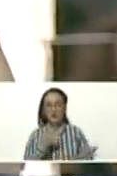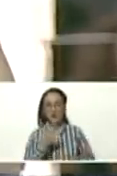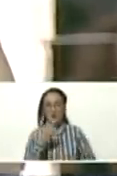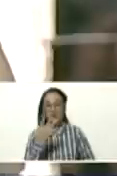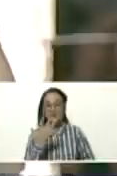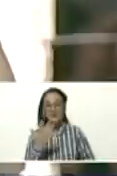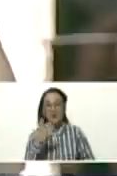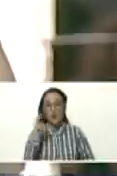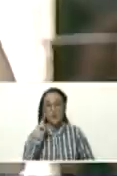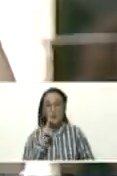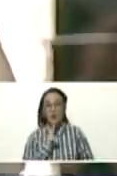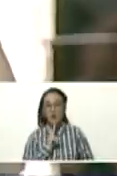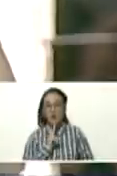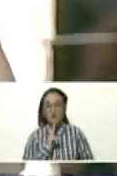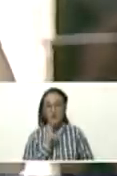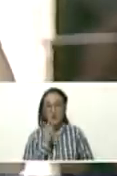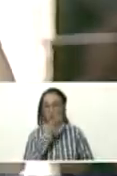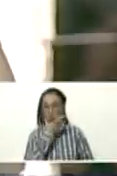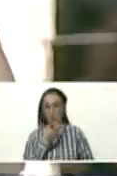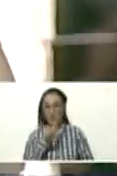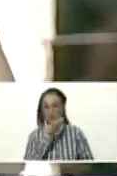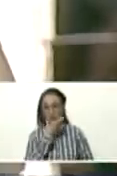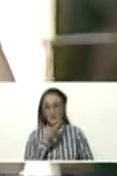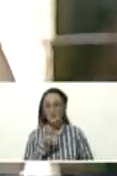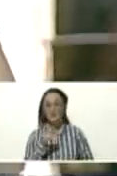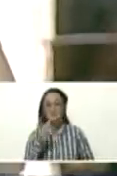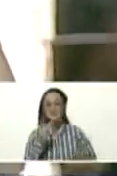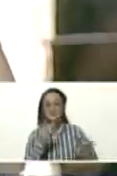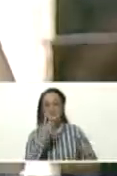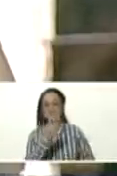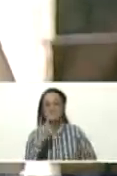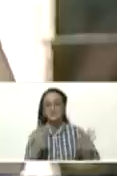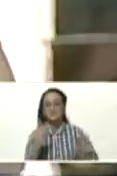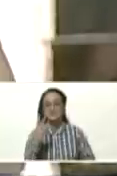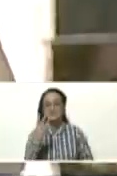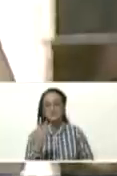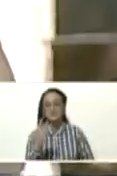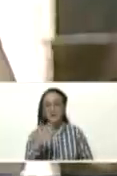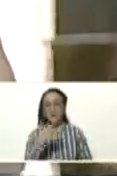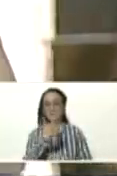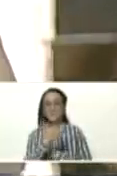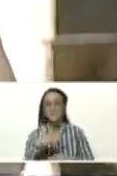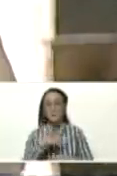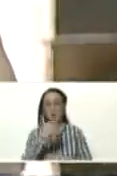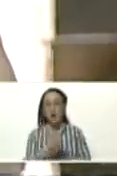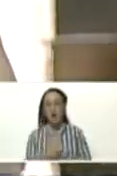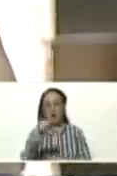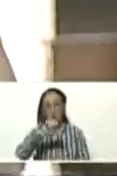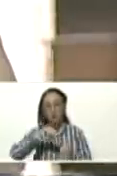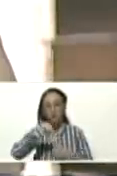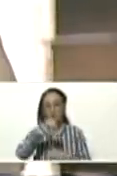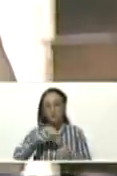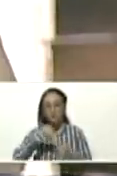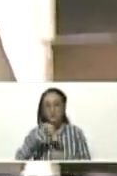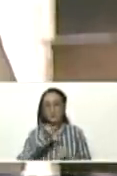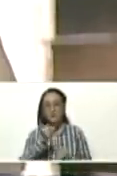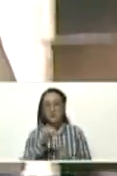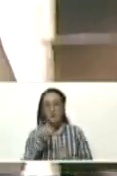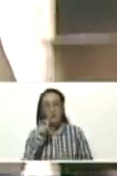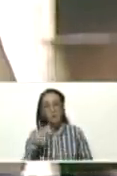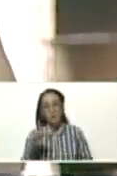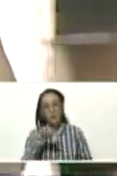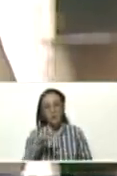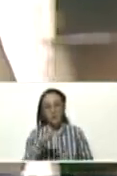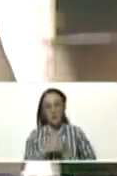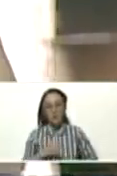46.282.945 bolívares para 373 proyectos de autogestión del poder comunal por